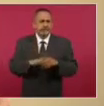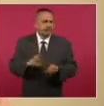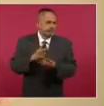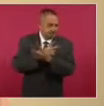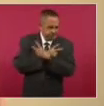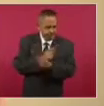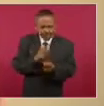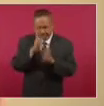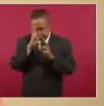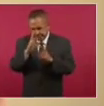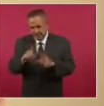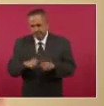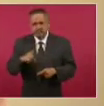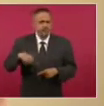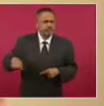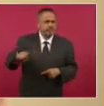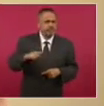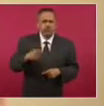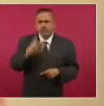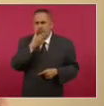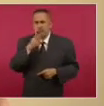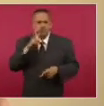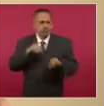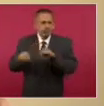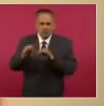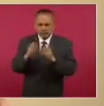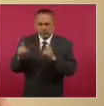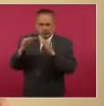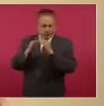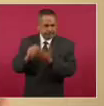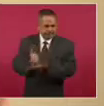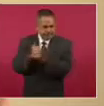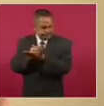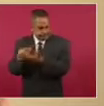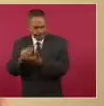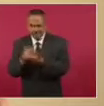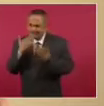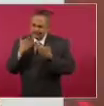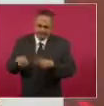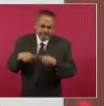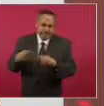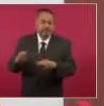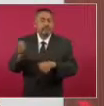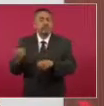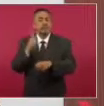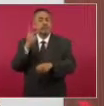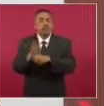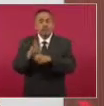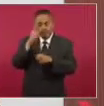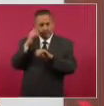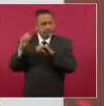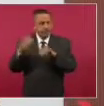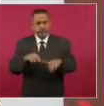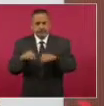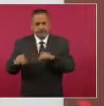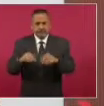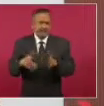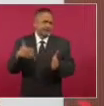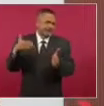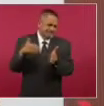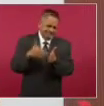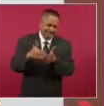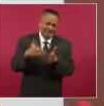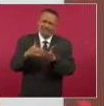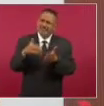vacaciones, reconocer a las trabajadoras del hogar y garantizar oportunidades de empleo a miles